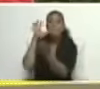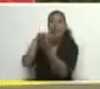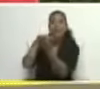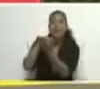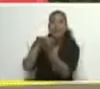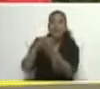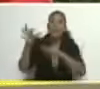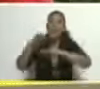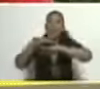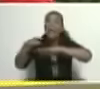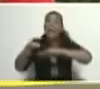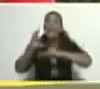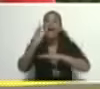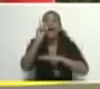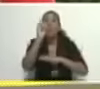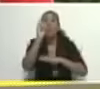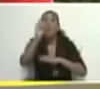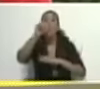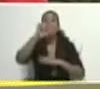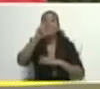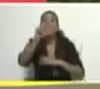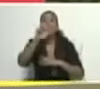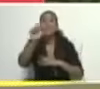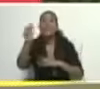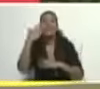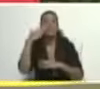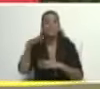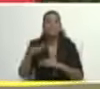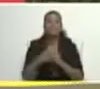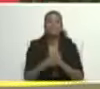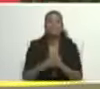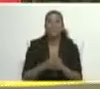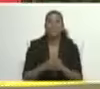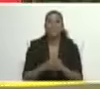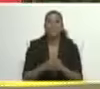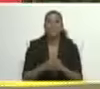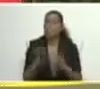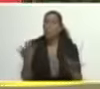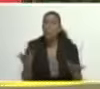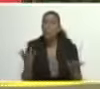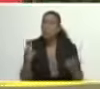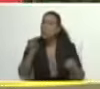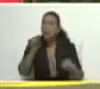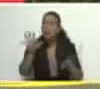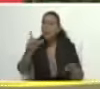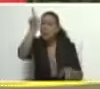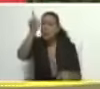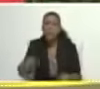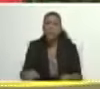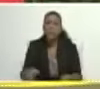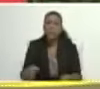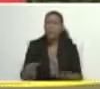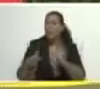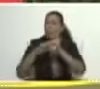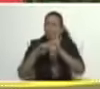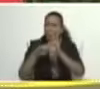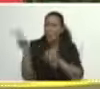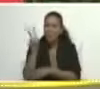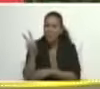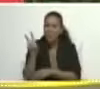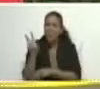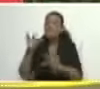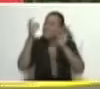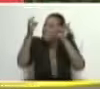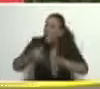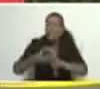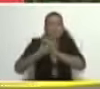de la República Bolivariana de Venezuela. Y no crean nunca que no vamos a tener solidaridad con ustedes.